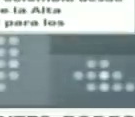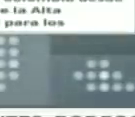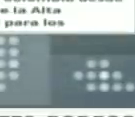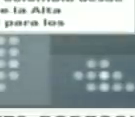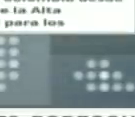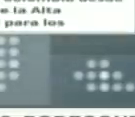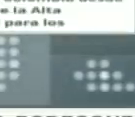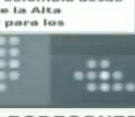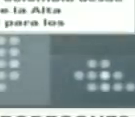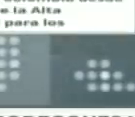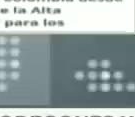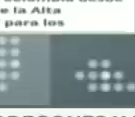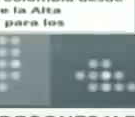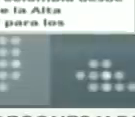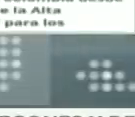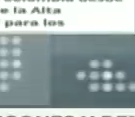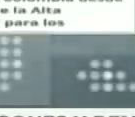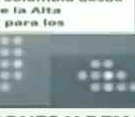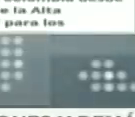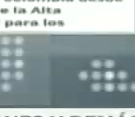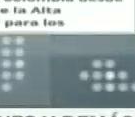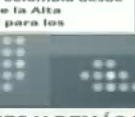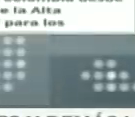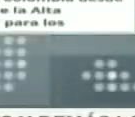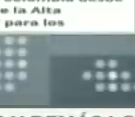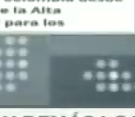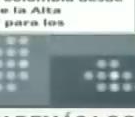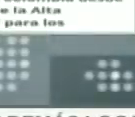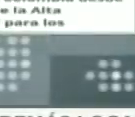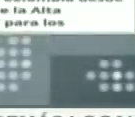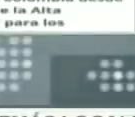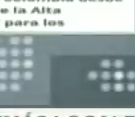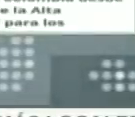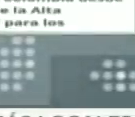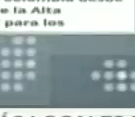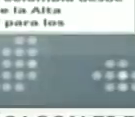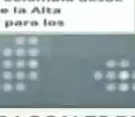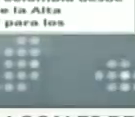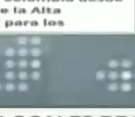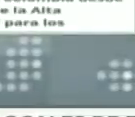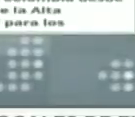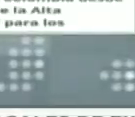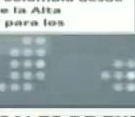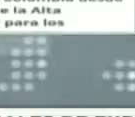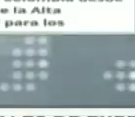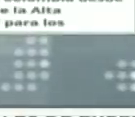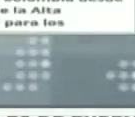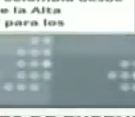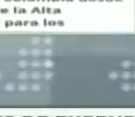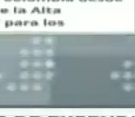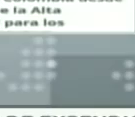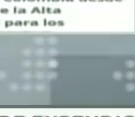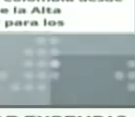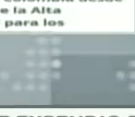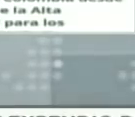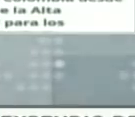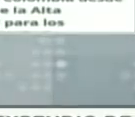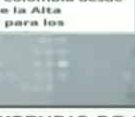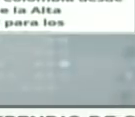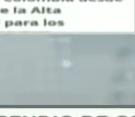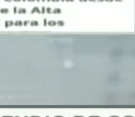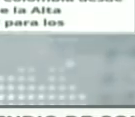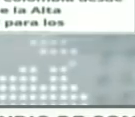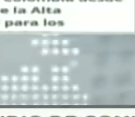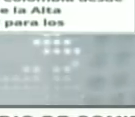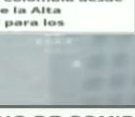están subordinados, controlados por los grupos irregulares, el que esté de turno en ese territorio, bien sea paramilitar,